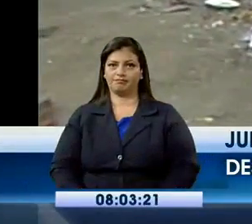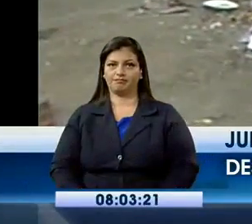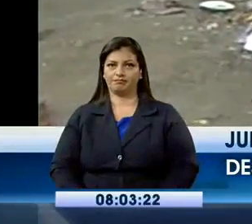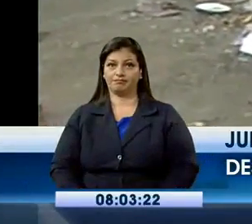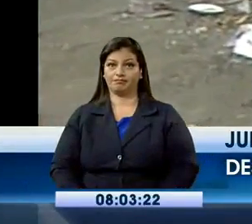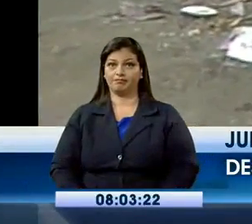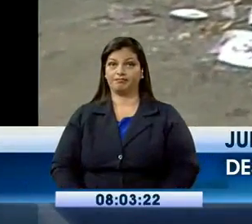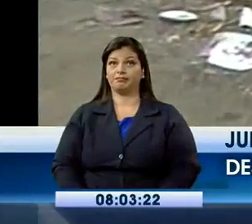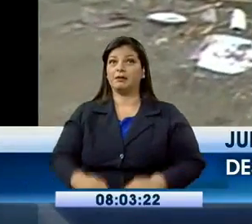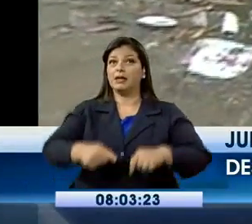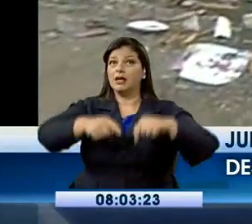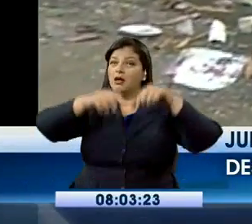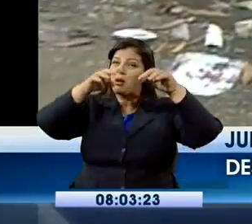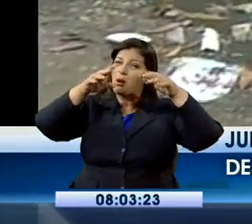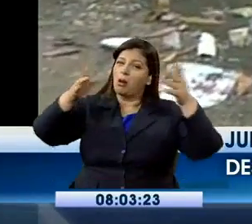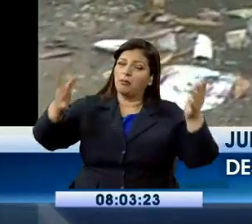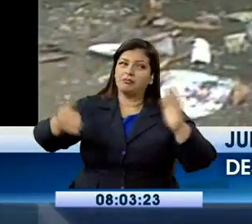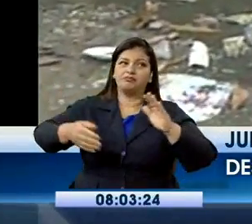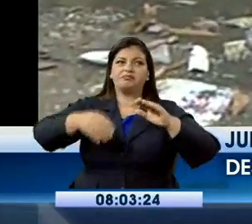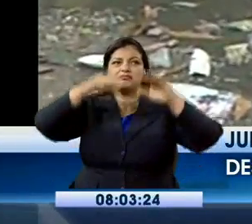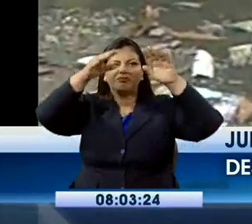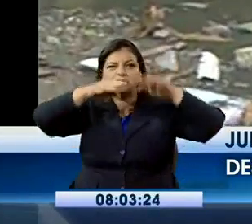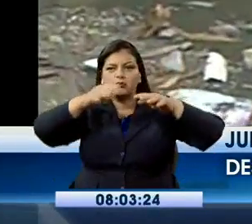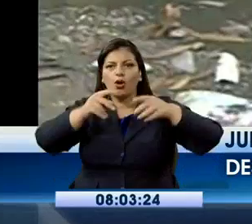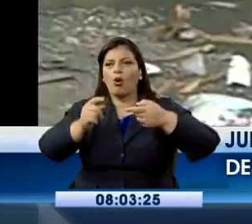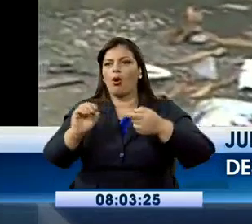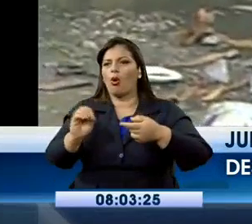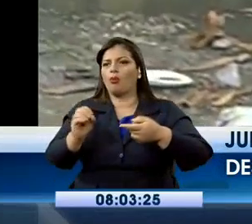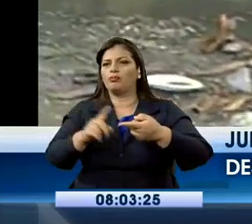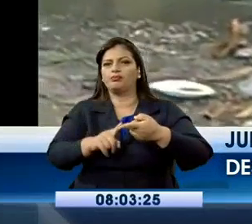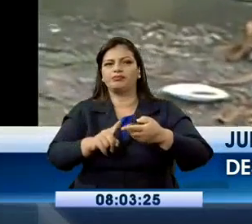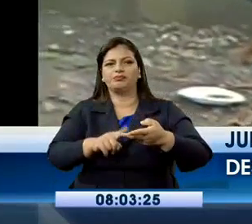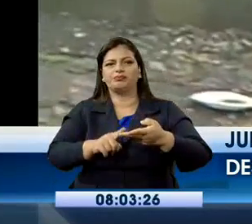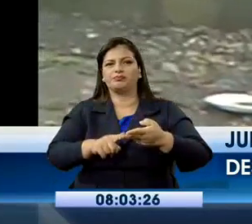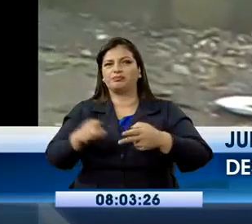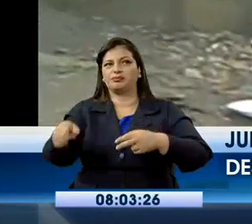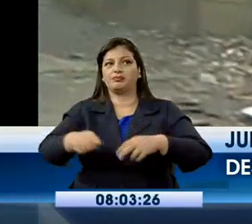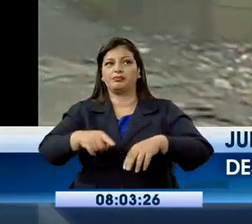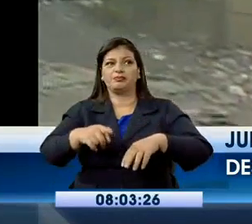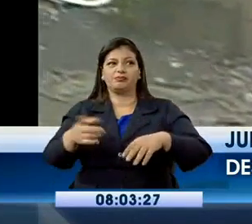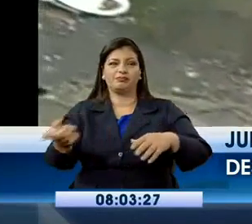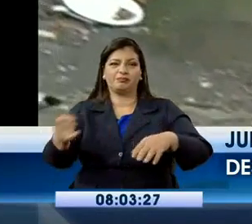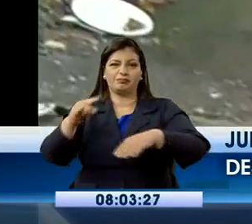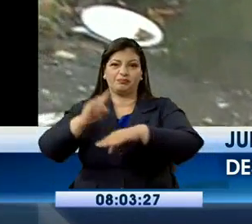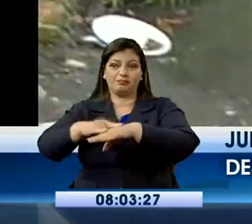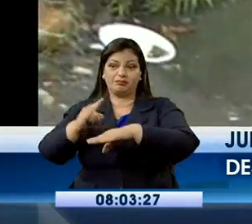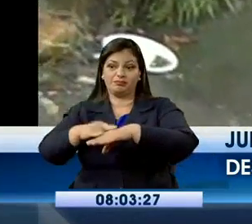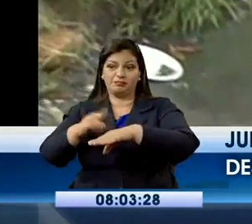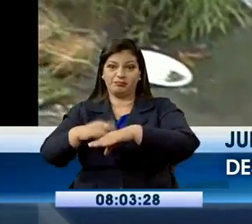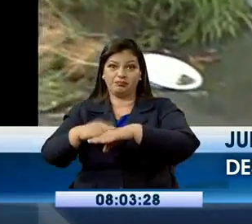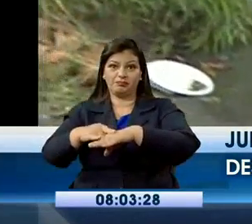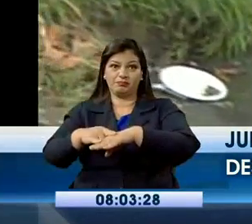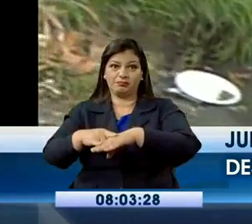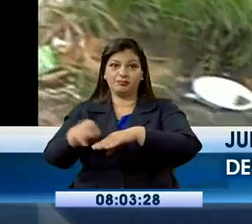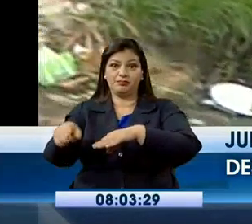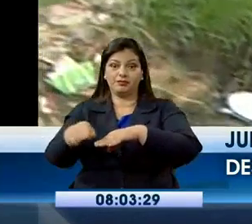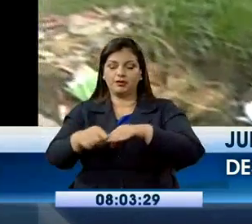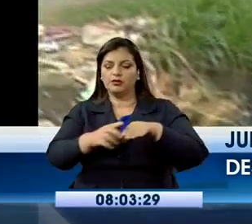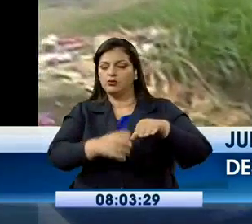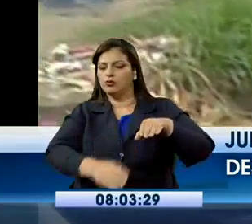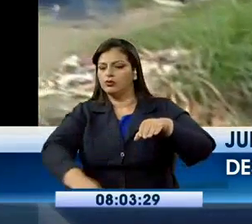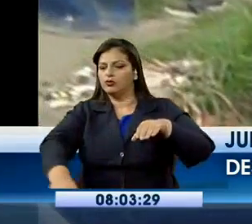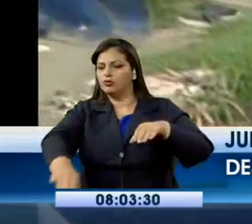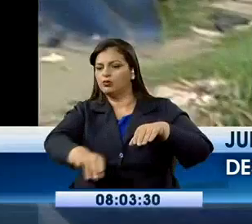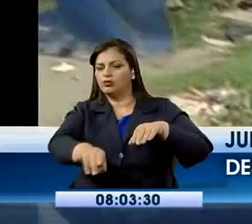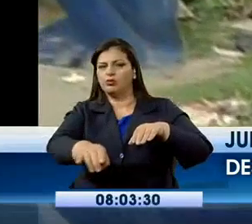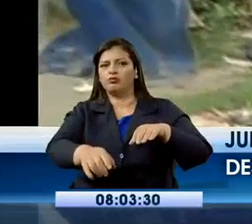agua lluvia, el agua negra, el polvo y aparte la calle que no está pavimentada. Así es, esta es la tercera vez que nosotros quedaríamos al margen,